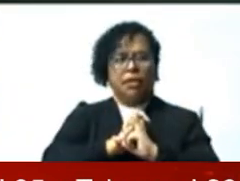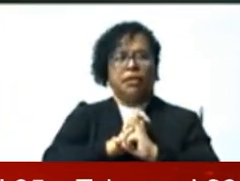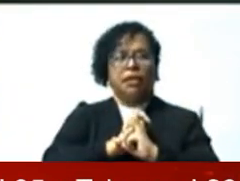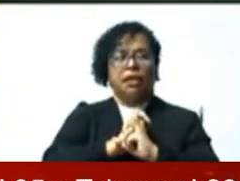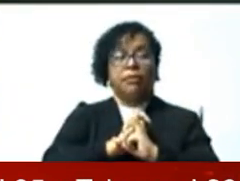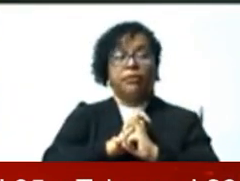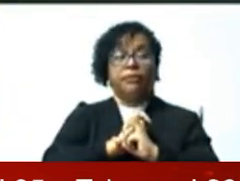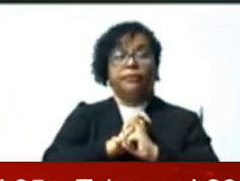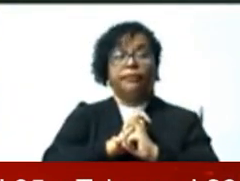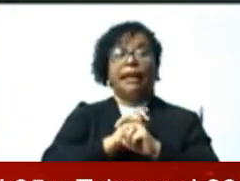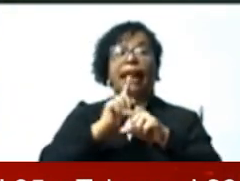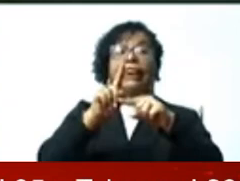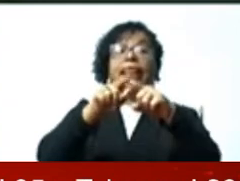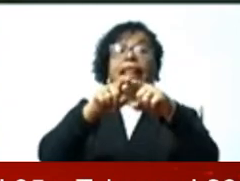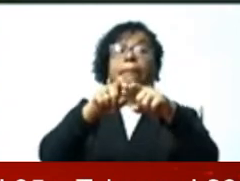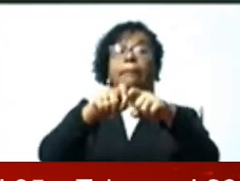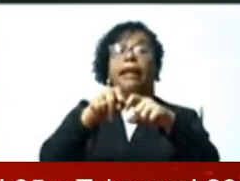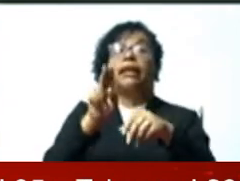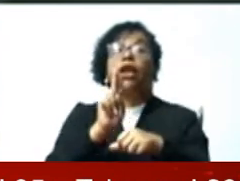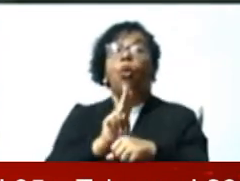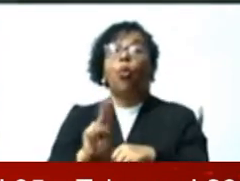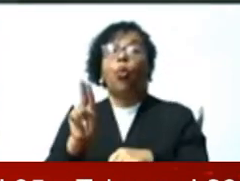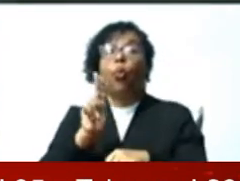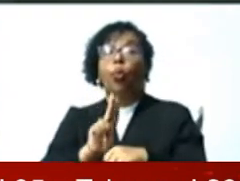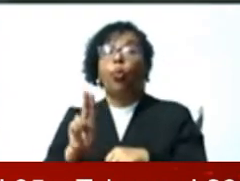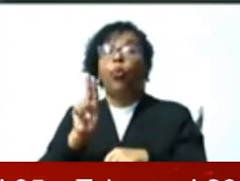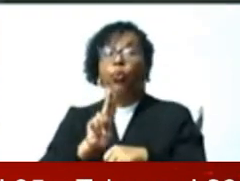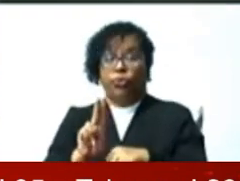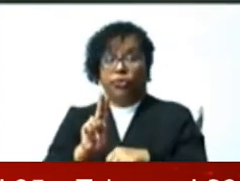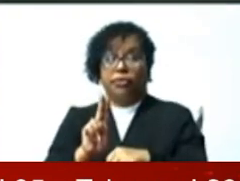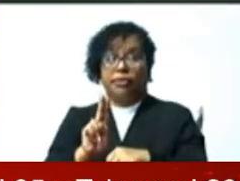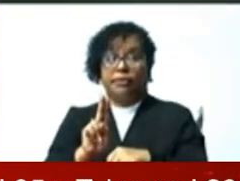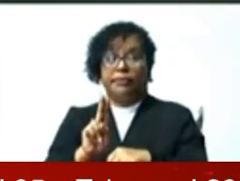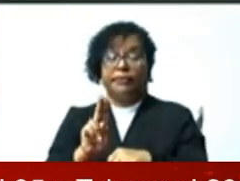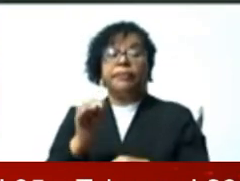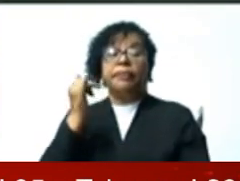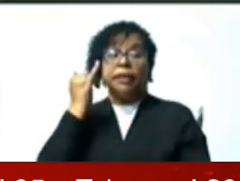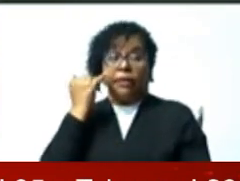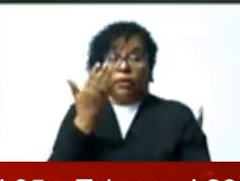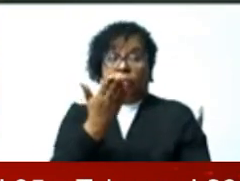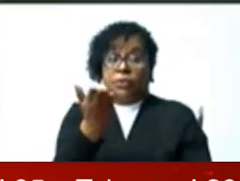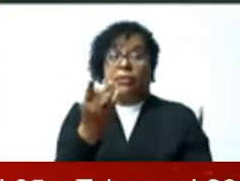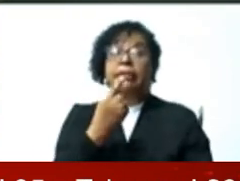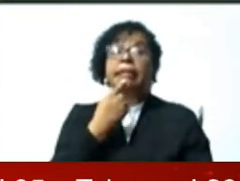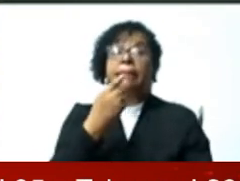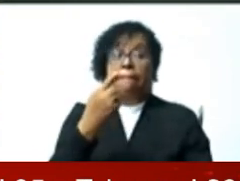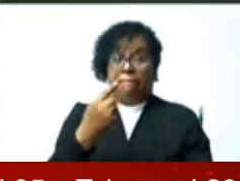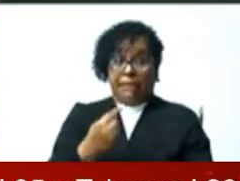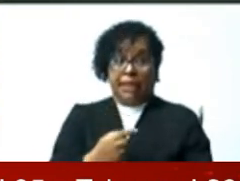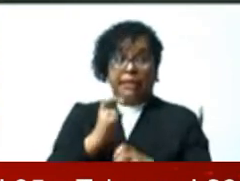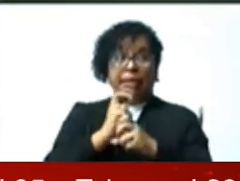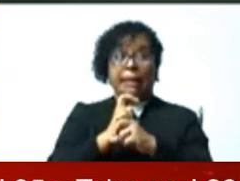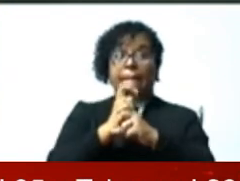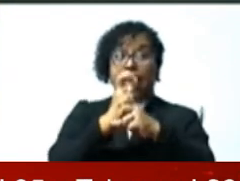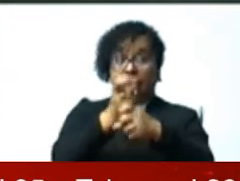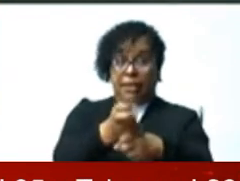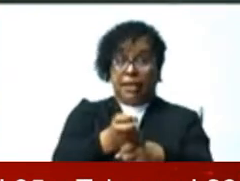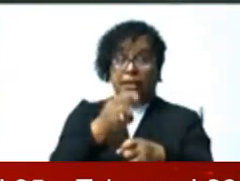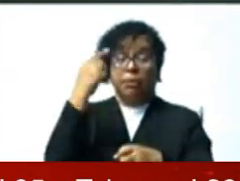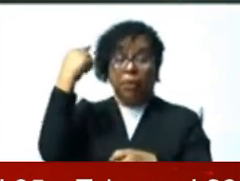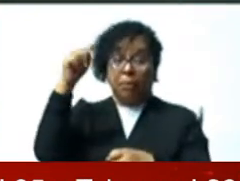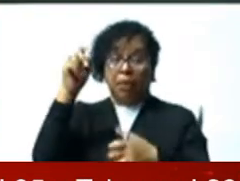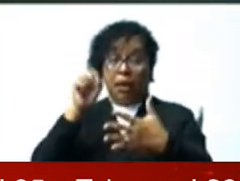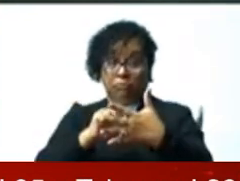Depende para qué es el préstamo. Si usted me dijera a mí que es un préstamo en este momento para algo de orden prioritario para la